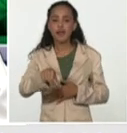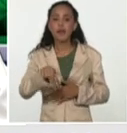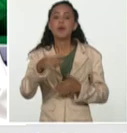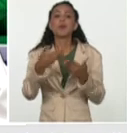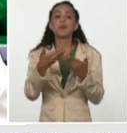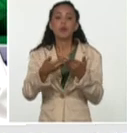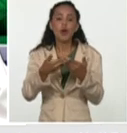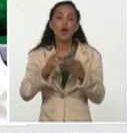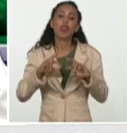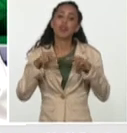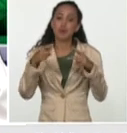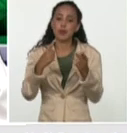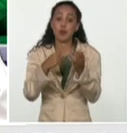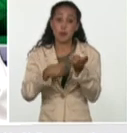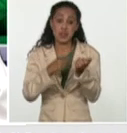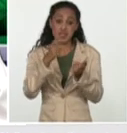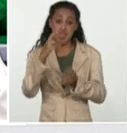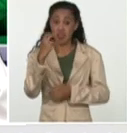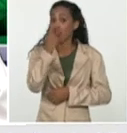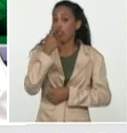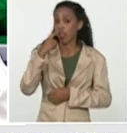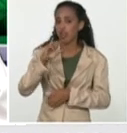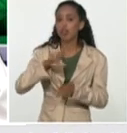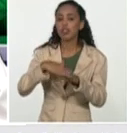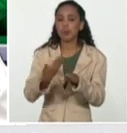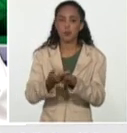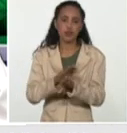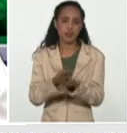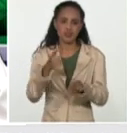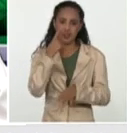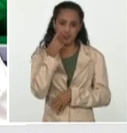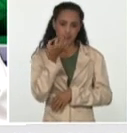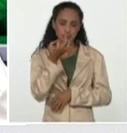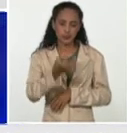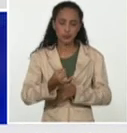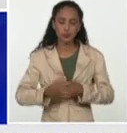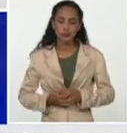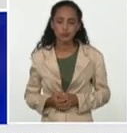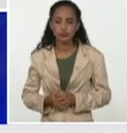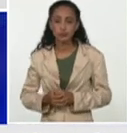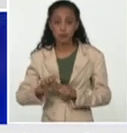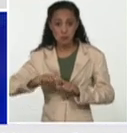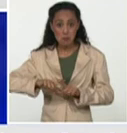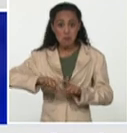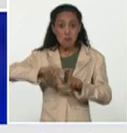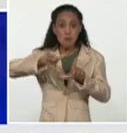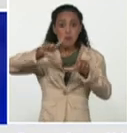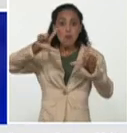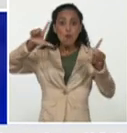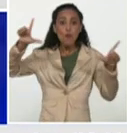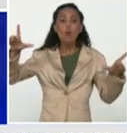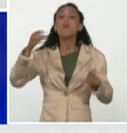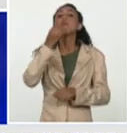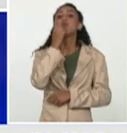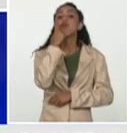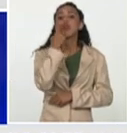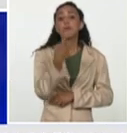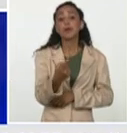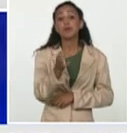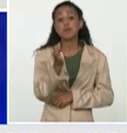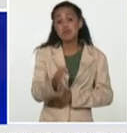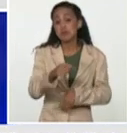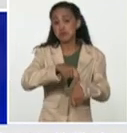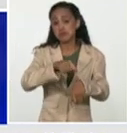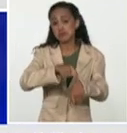se hizo el diagnóstico de COVID-19. En el gráfico pueden ver cómo desde hace,